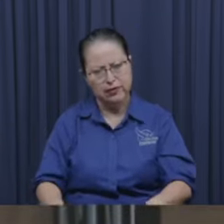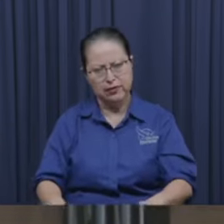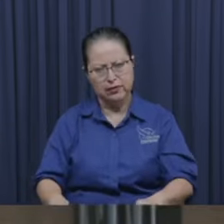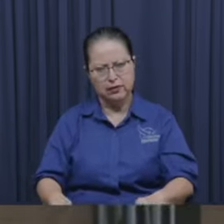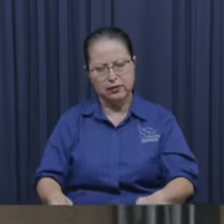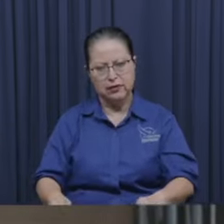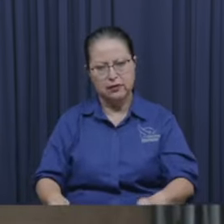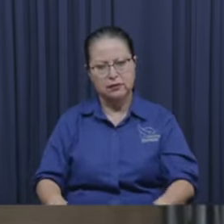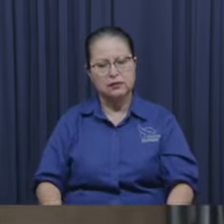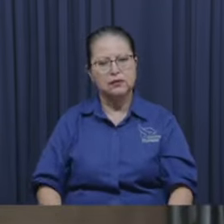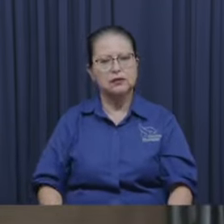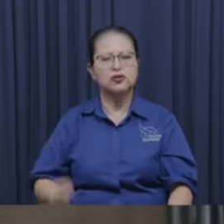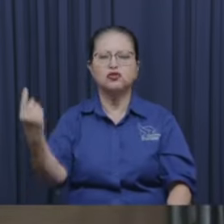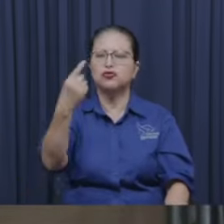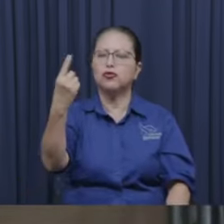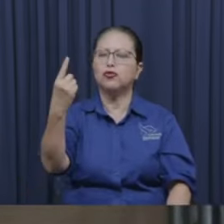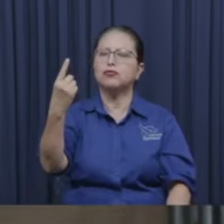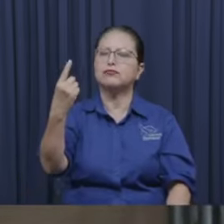aquí solo hay una